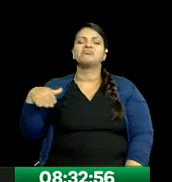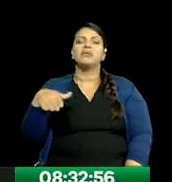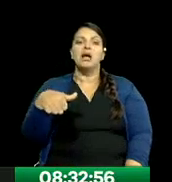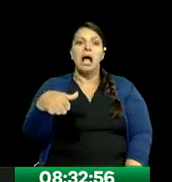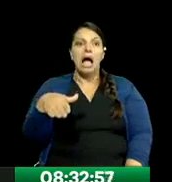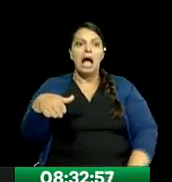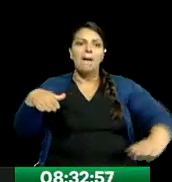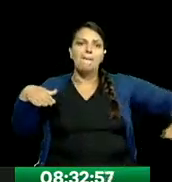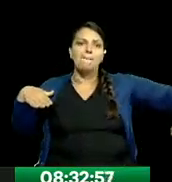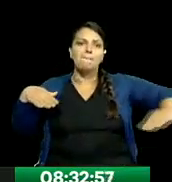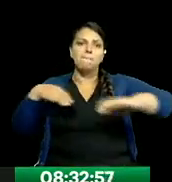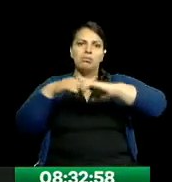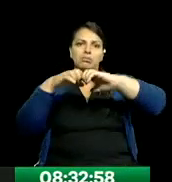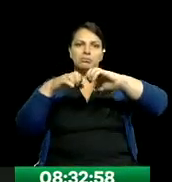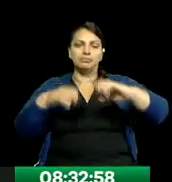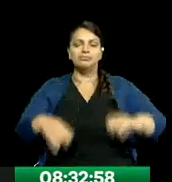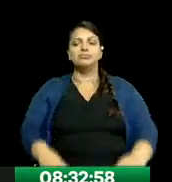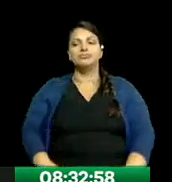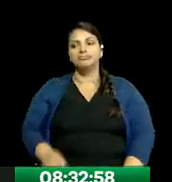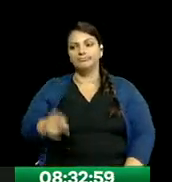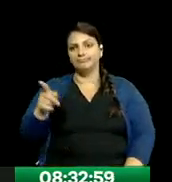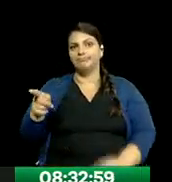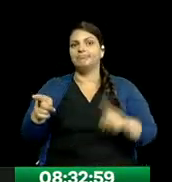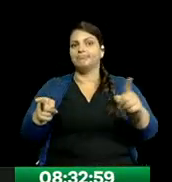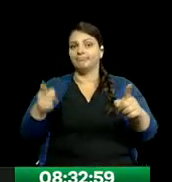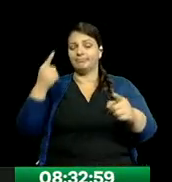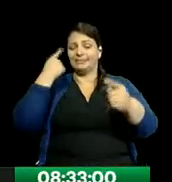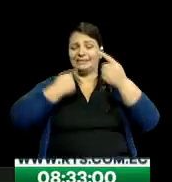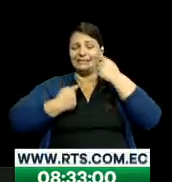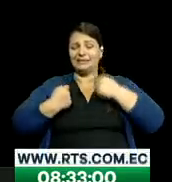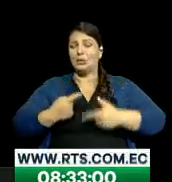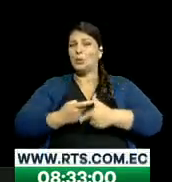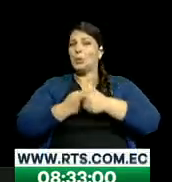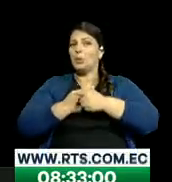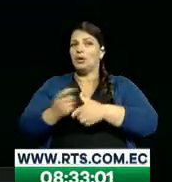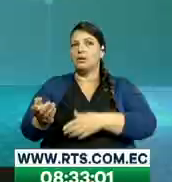salud más cercana, informó Jorge Escobar.